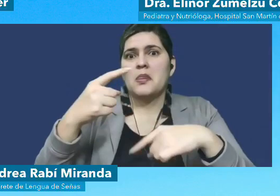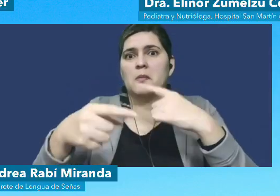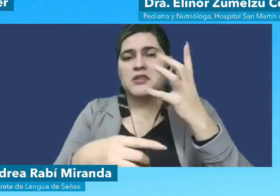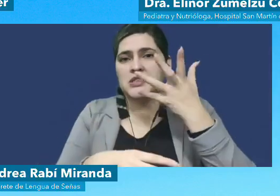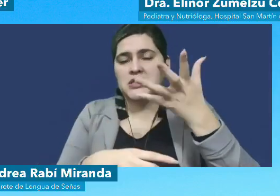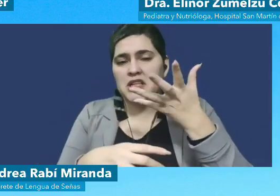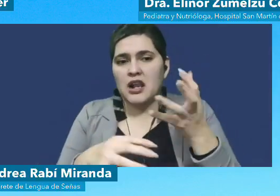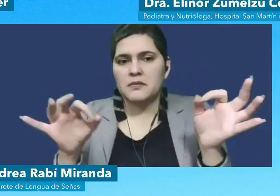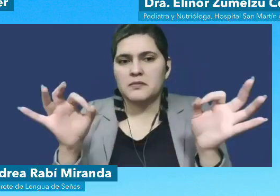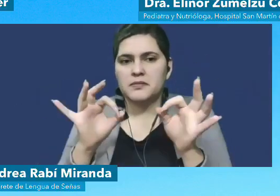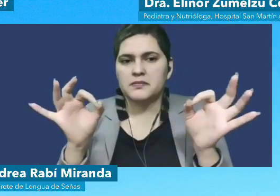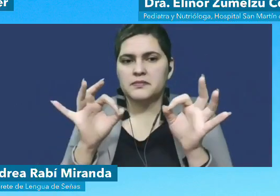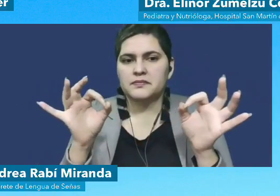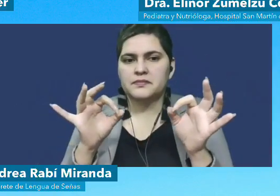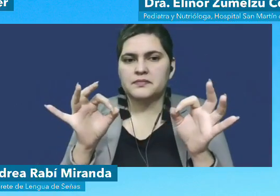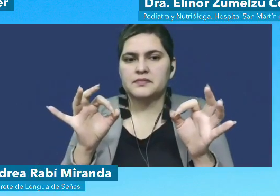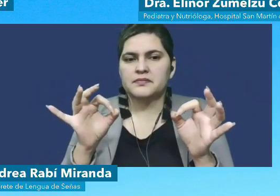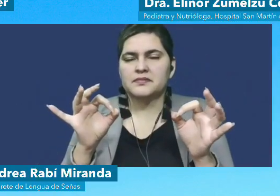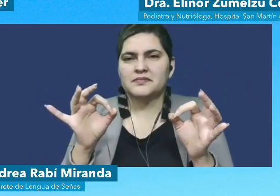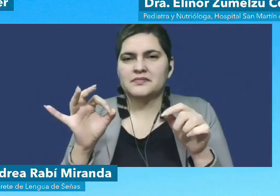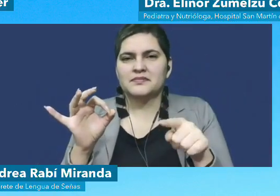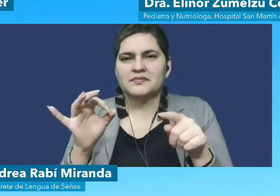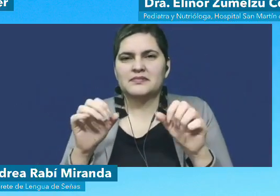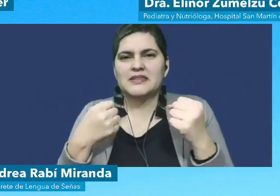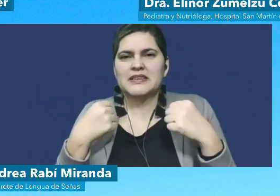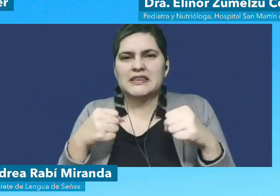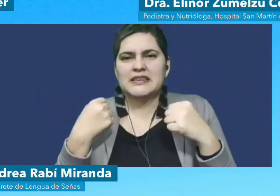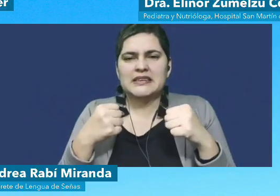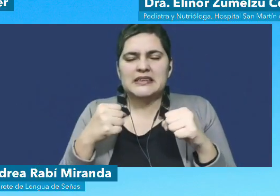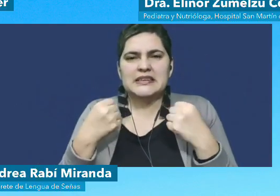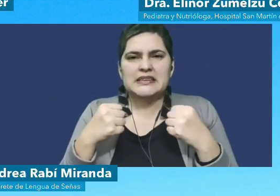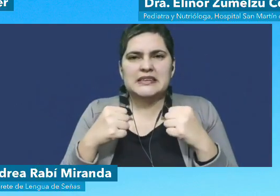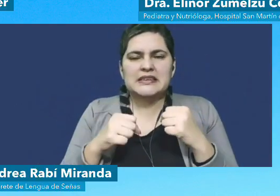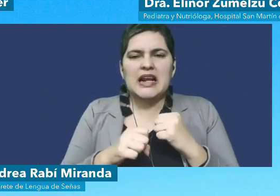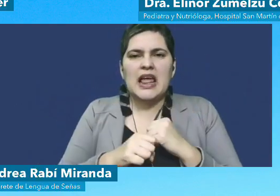tiene que ver con lo ambiental, con el estrés, la ansiedad.